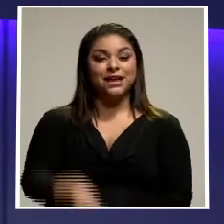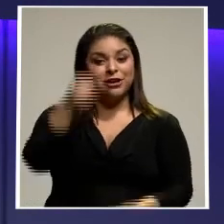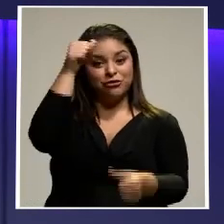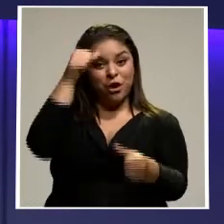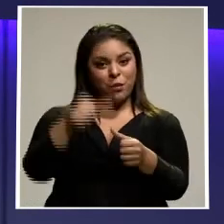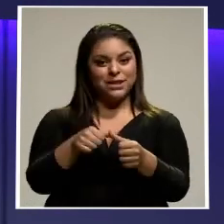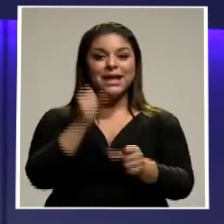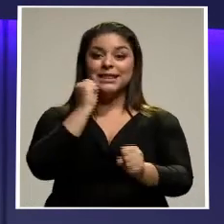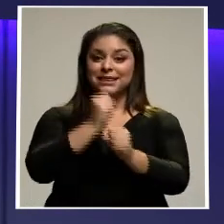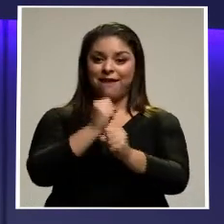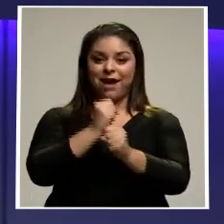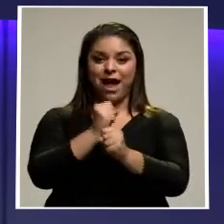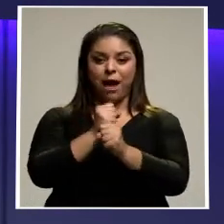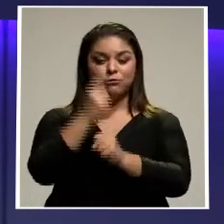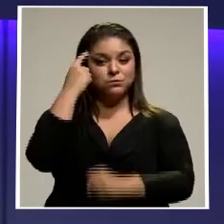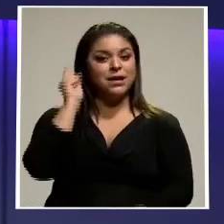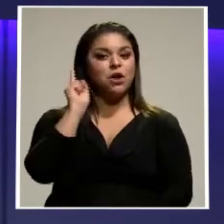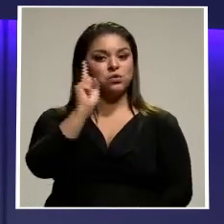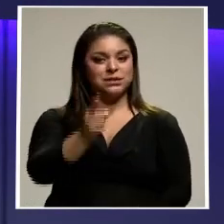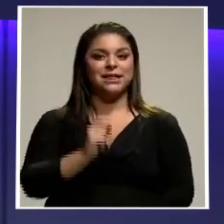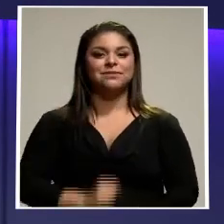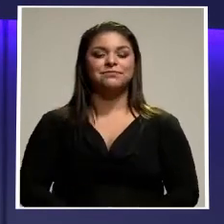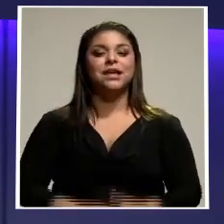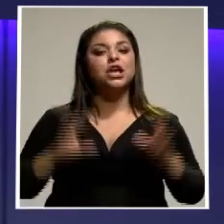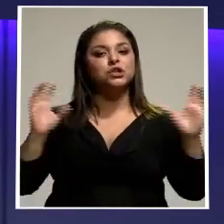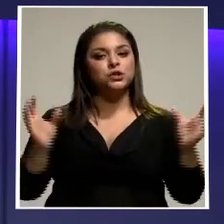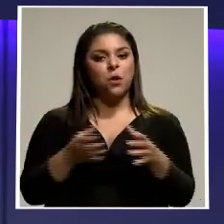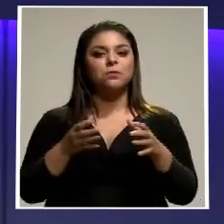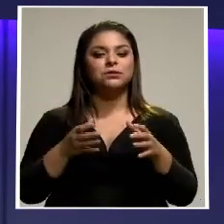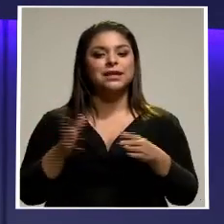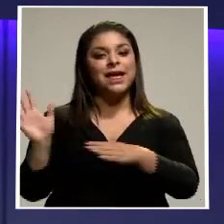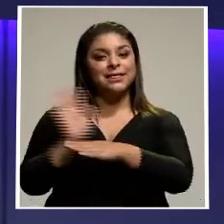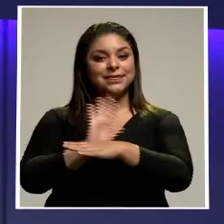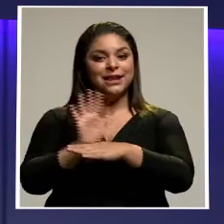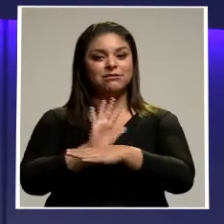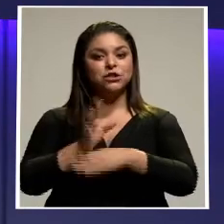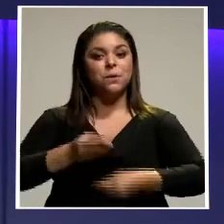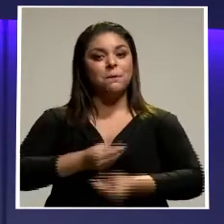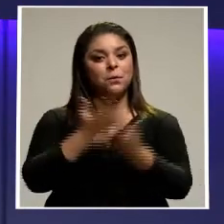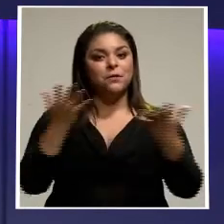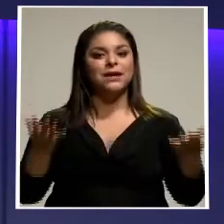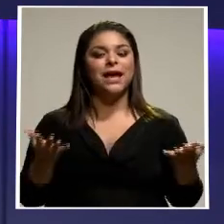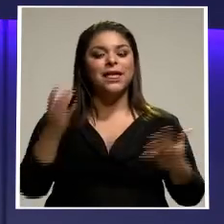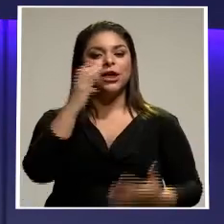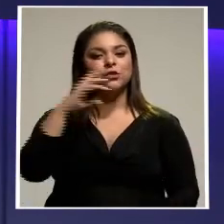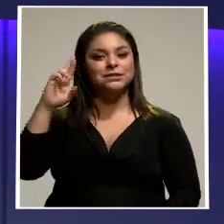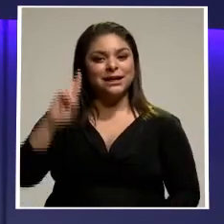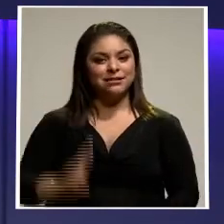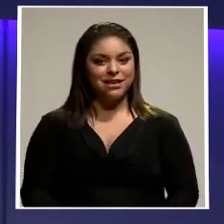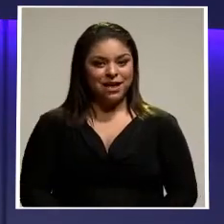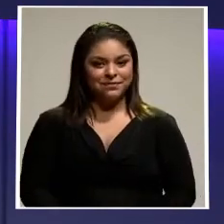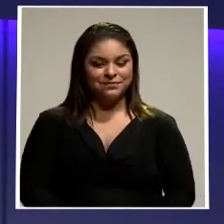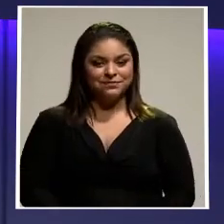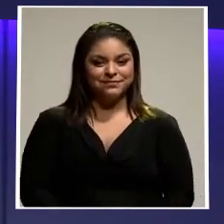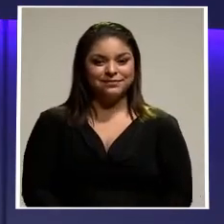Recuerde, trabajamos para usted. Somos la televisión pública de Costa Rica.